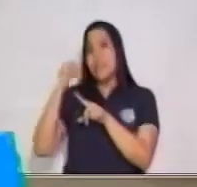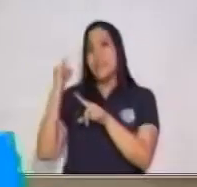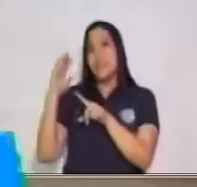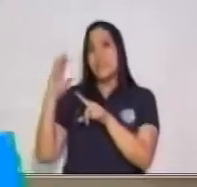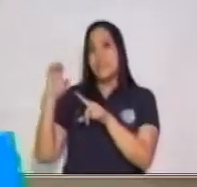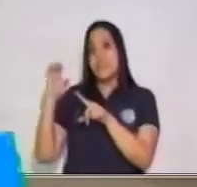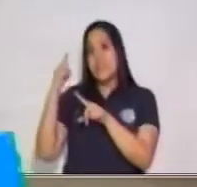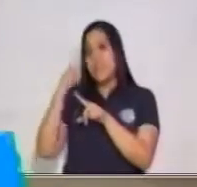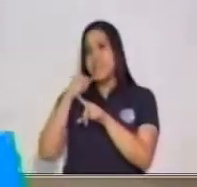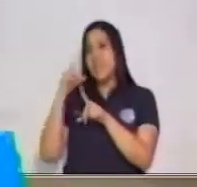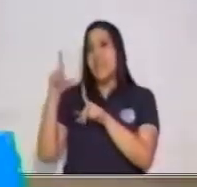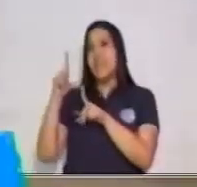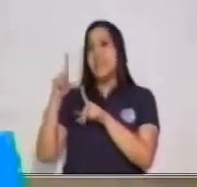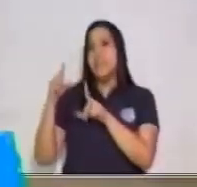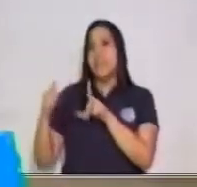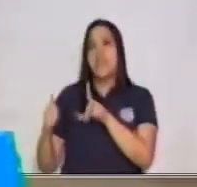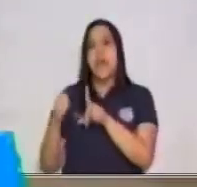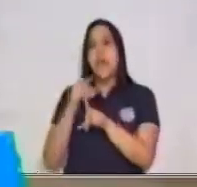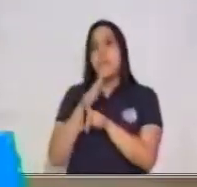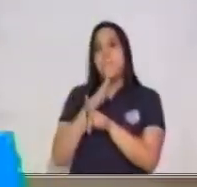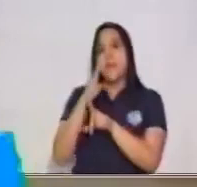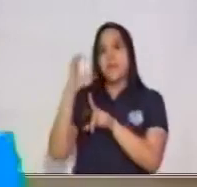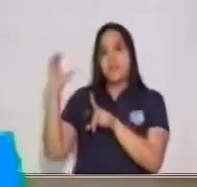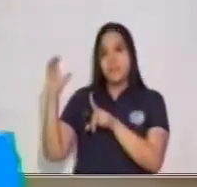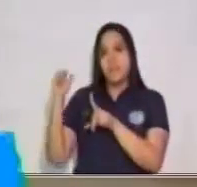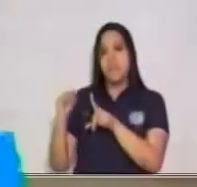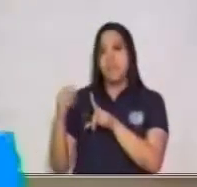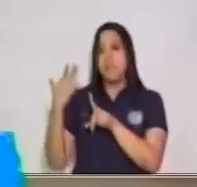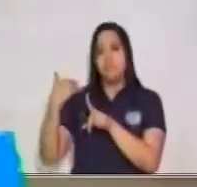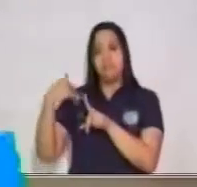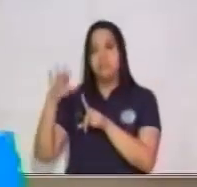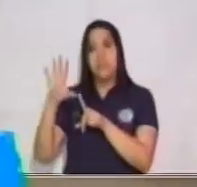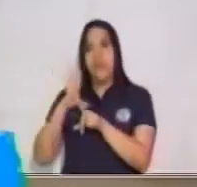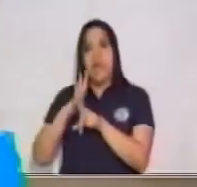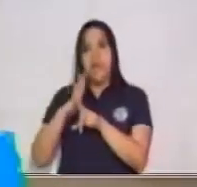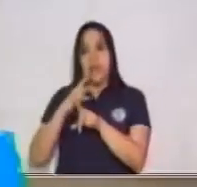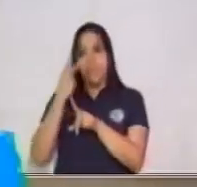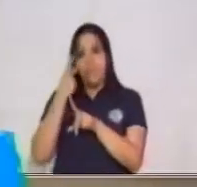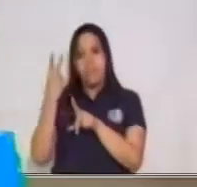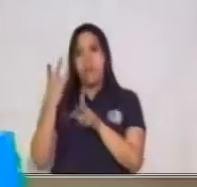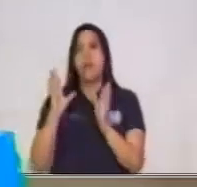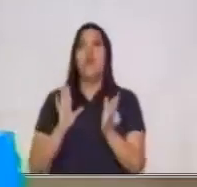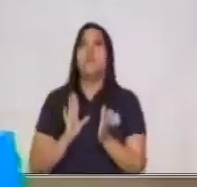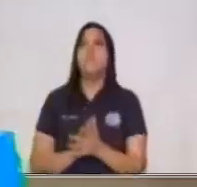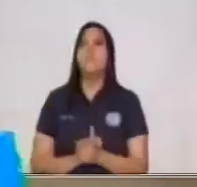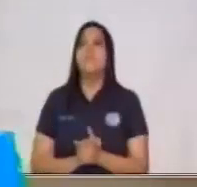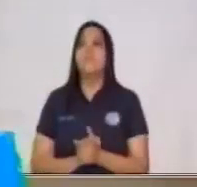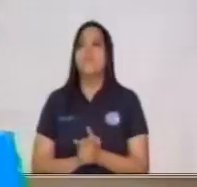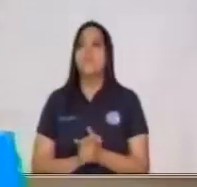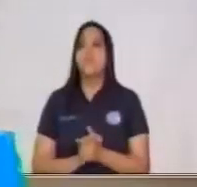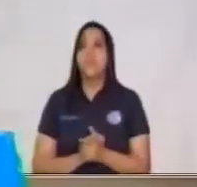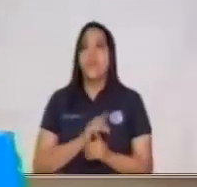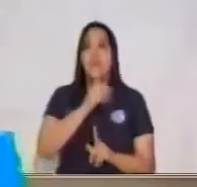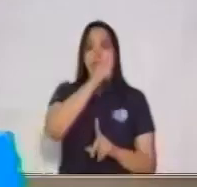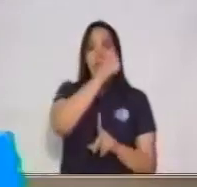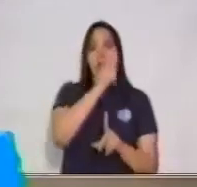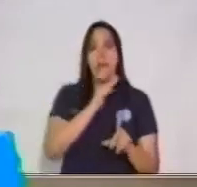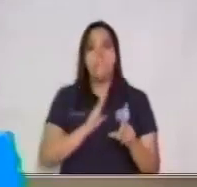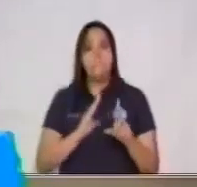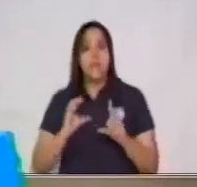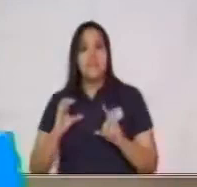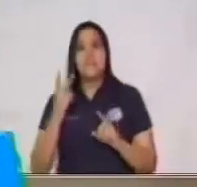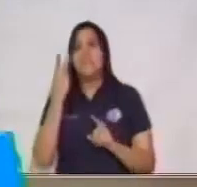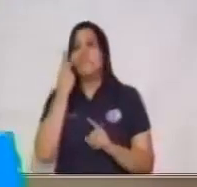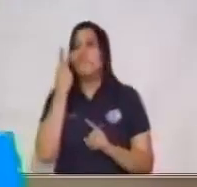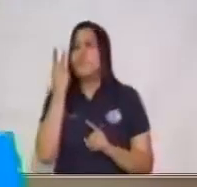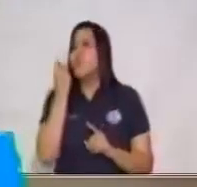B, C. Muy bien, ya tenemos los vértices ubicados. Ahora, veamos qué más datos nos